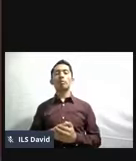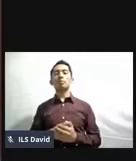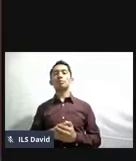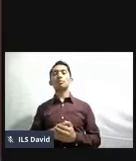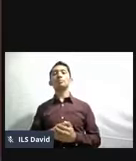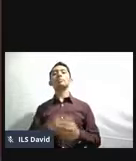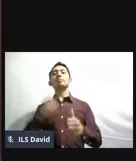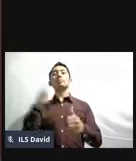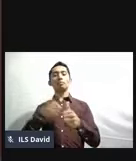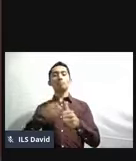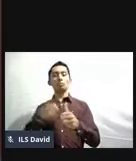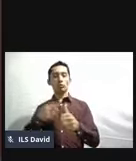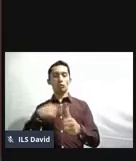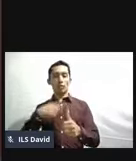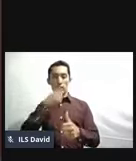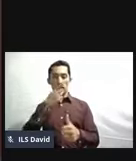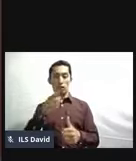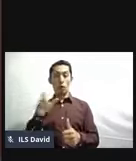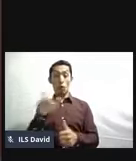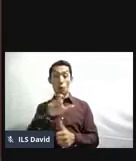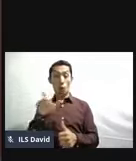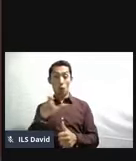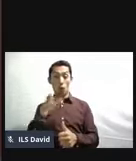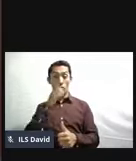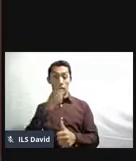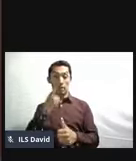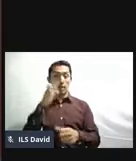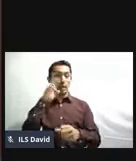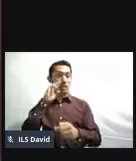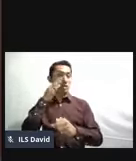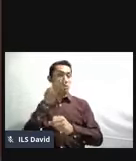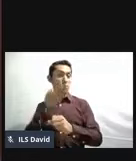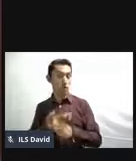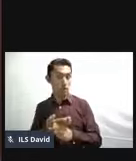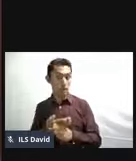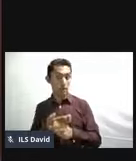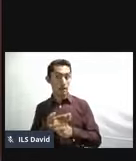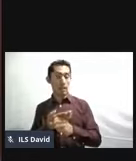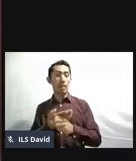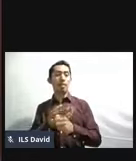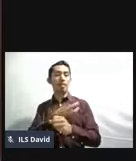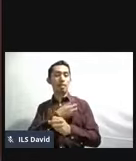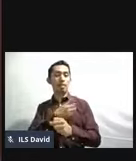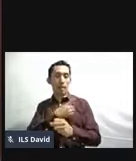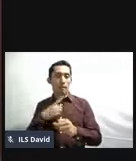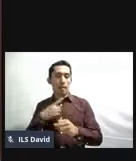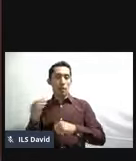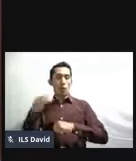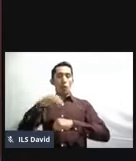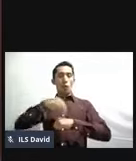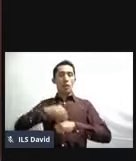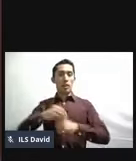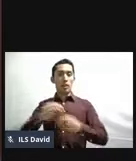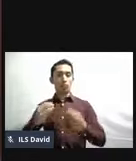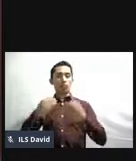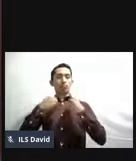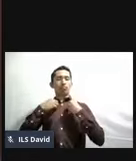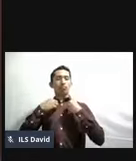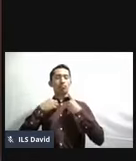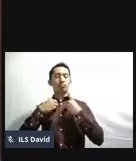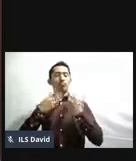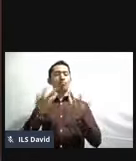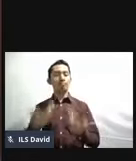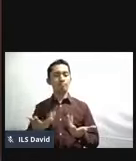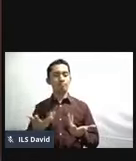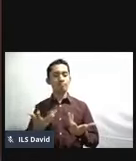yo hablo o cuando se habla del valor de la responsabilidad, hay que despegarla o despojarla